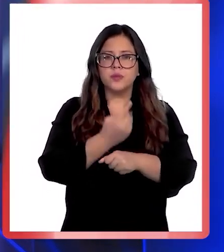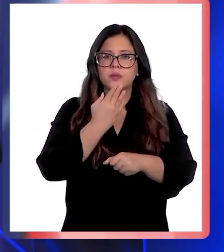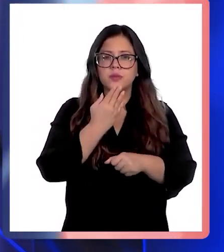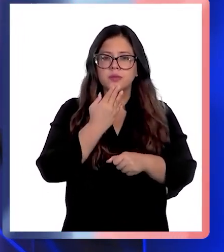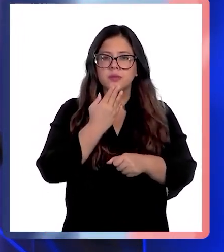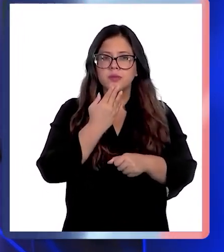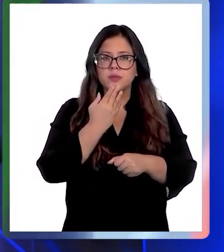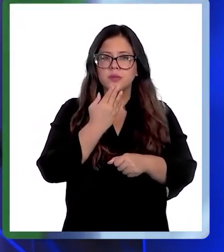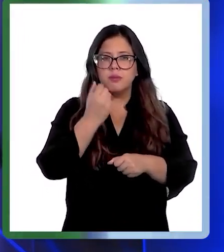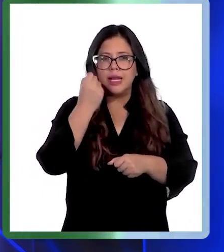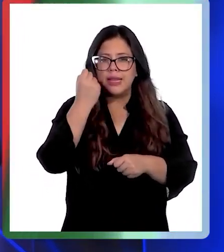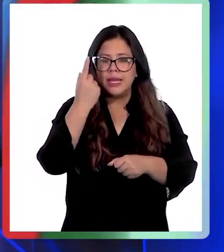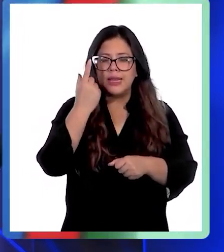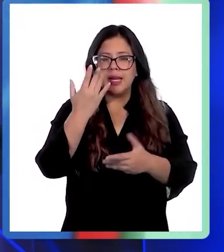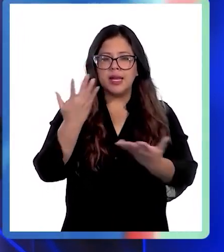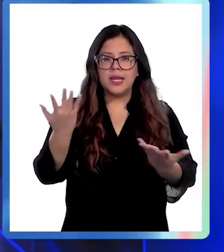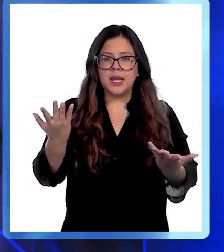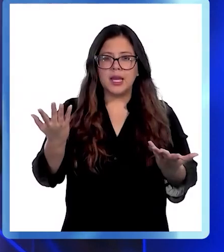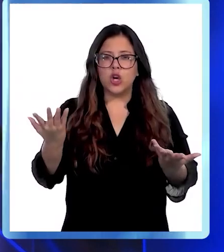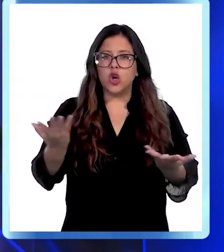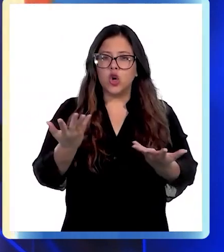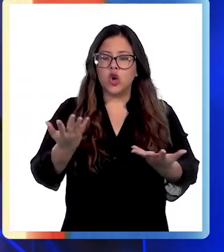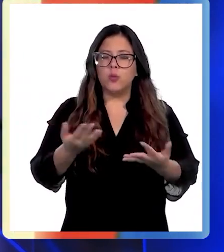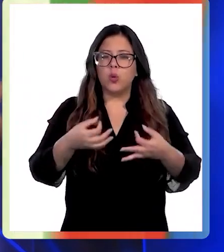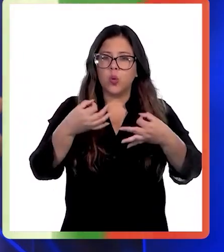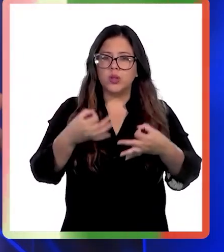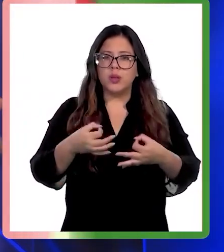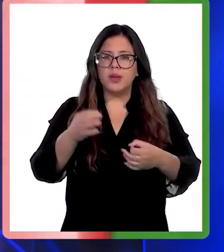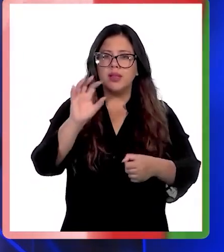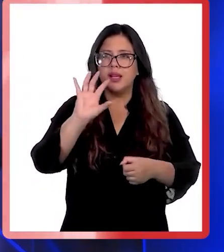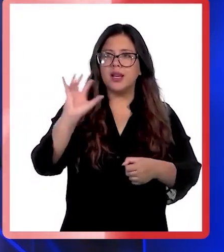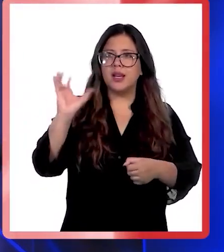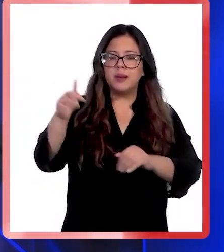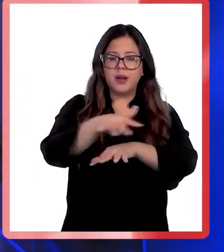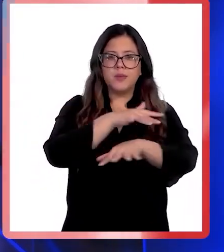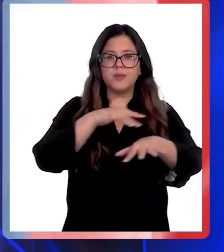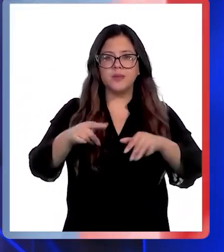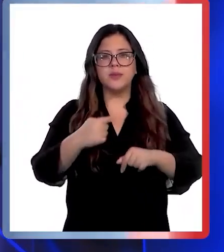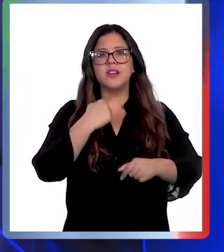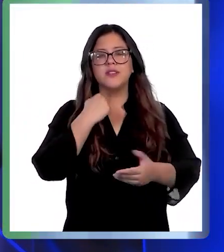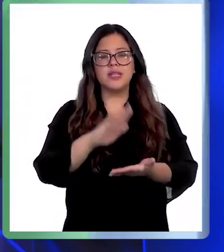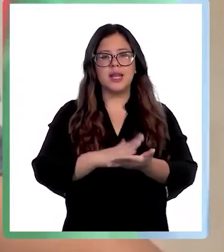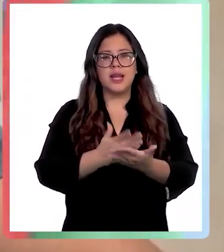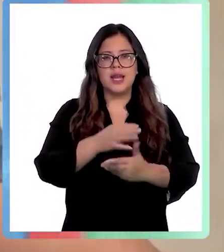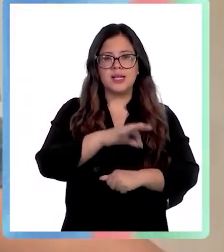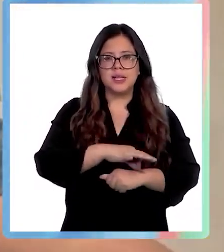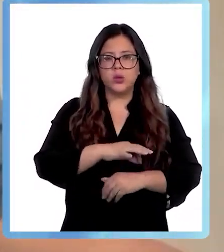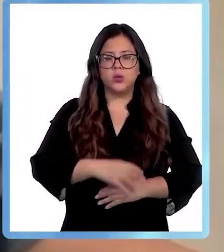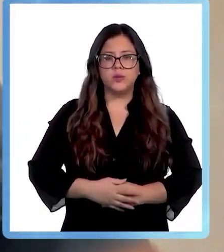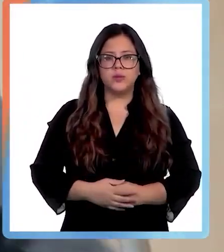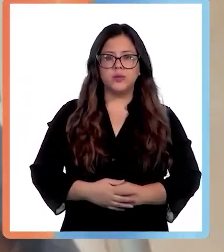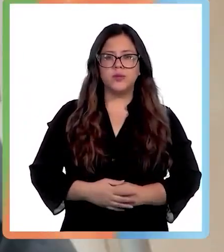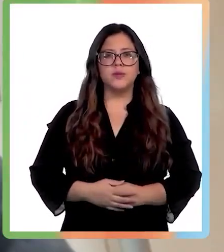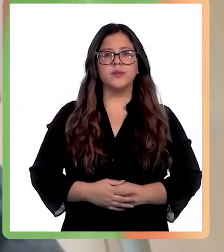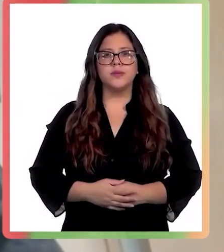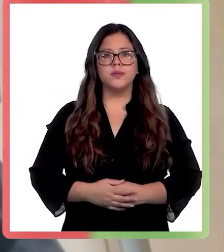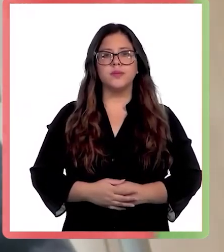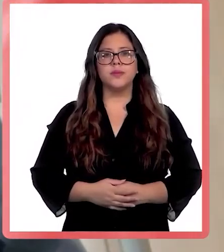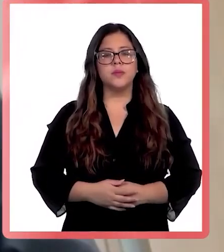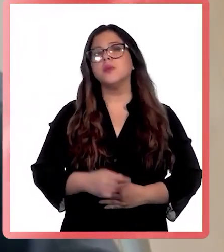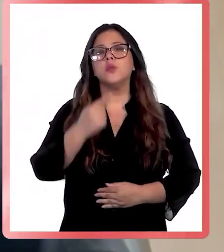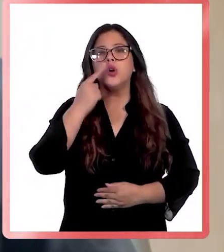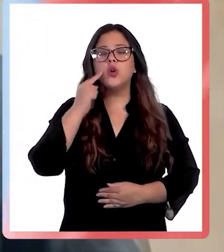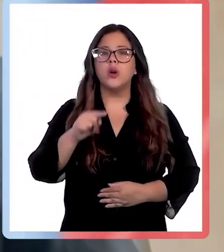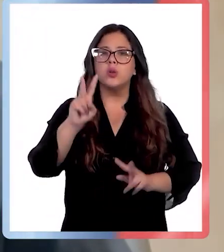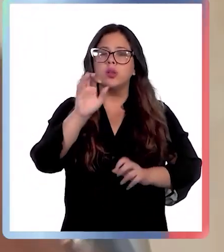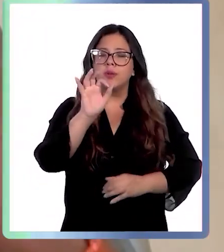para poder entender de mejor manera cómo es que a fin de cuentas el cambio climático está afectando en la salud? Mira, los números son bien categóricos en el alza